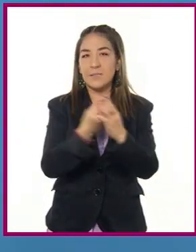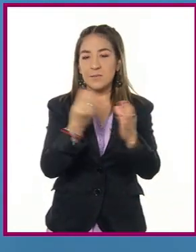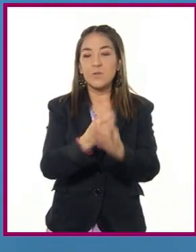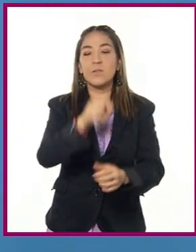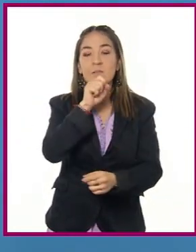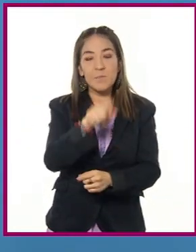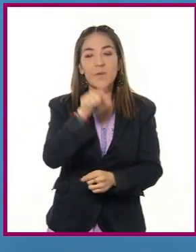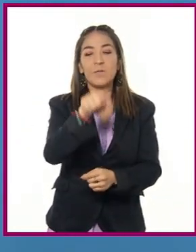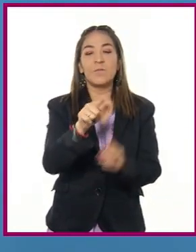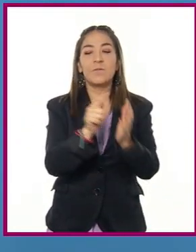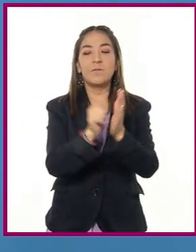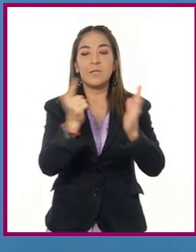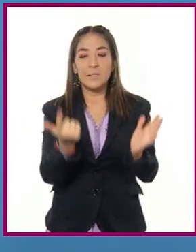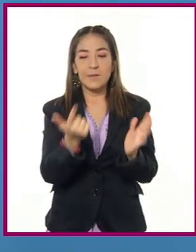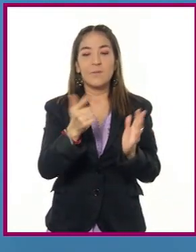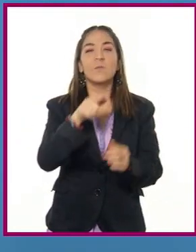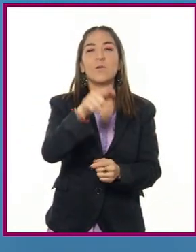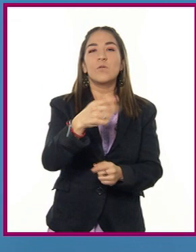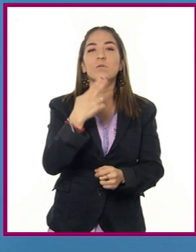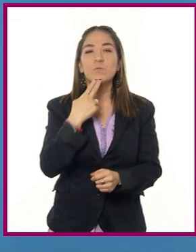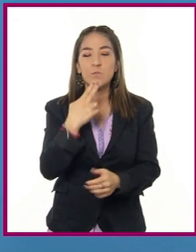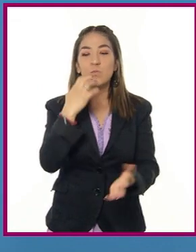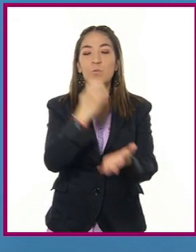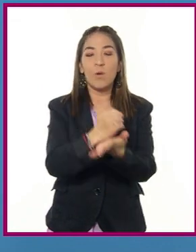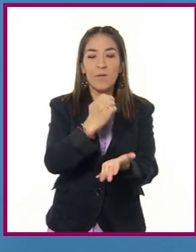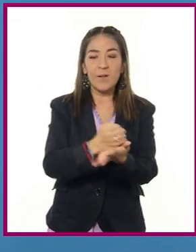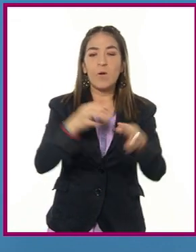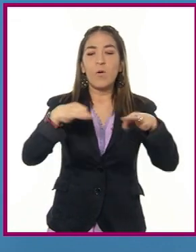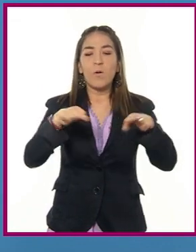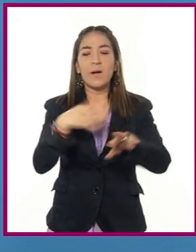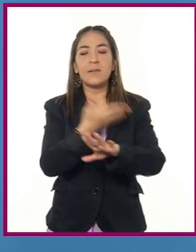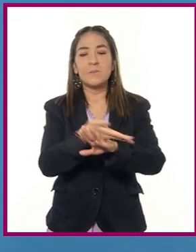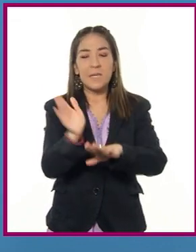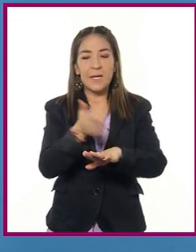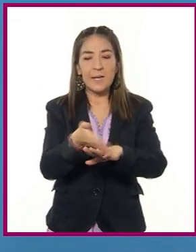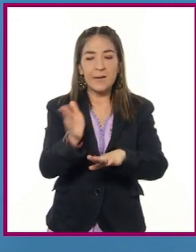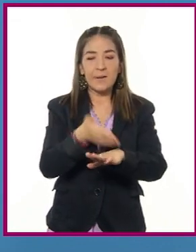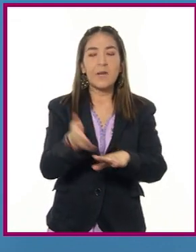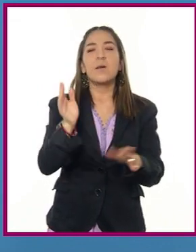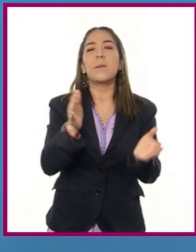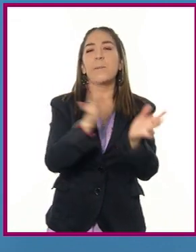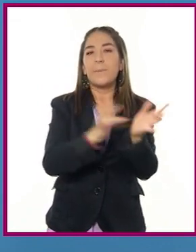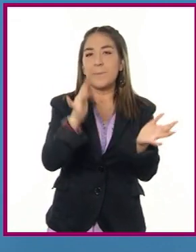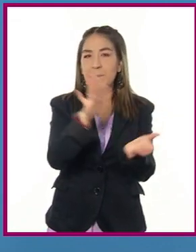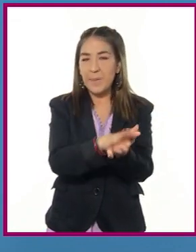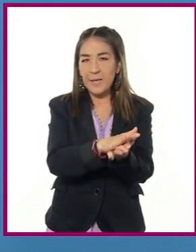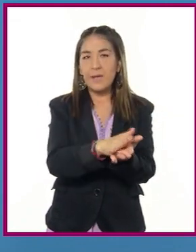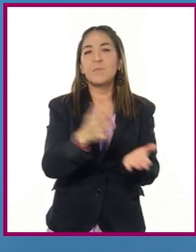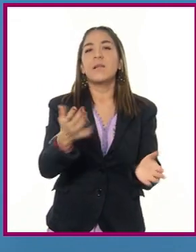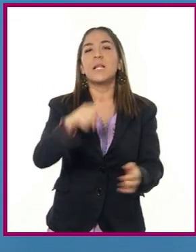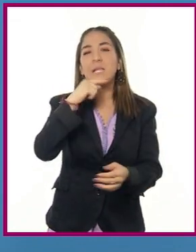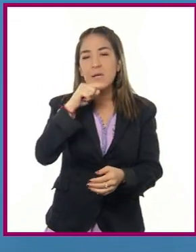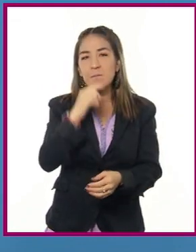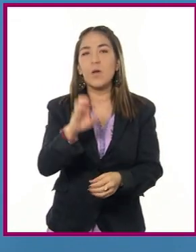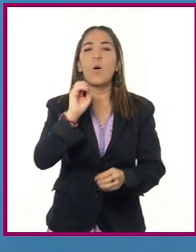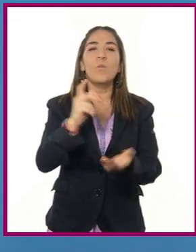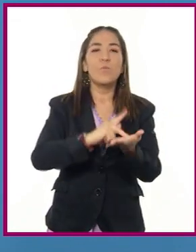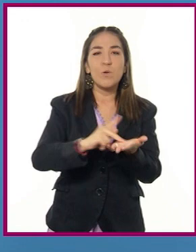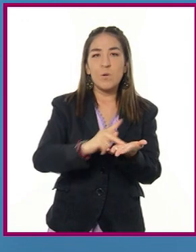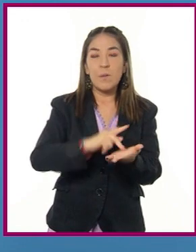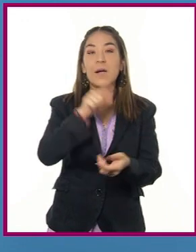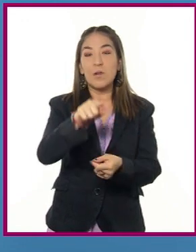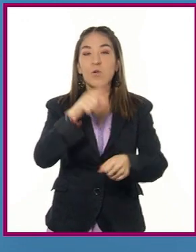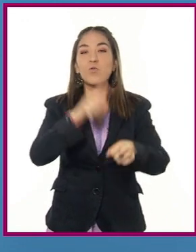cerca su libro de texto, cuaderno u hojas blancas y de colores, pegamento, lápiz o bolígrafo